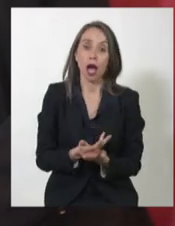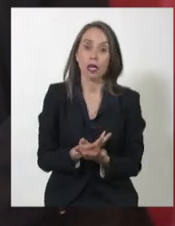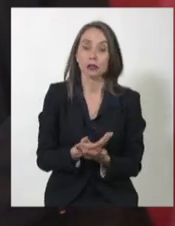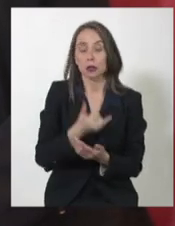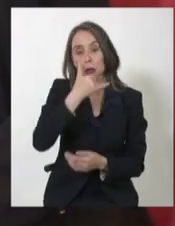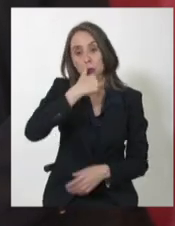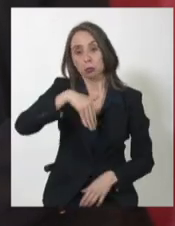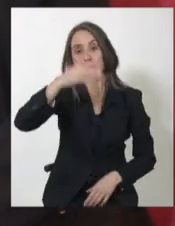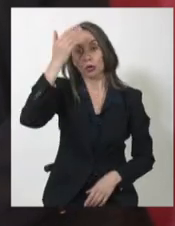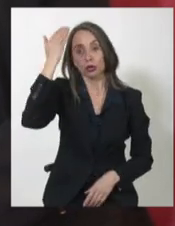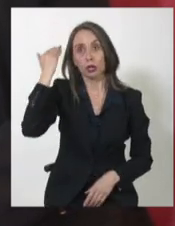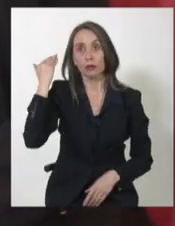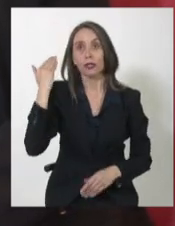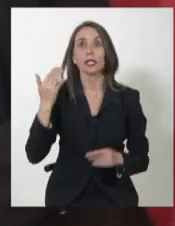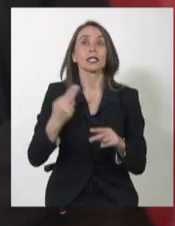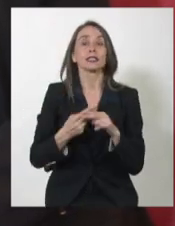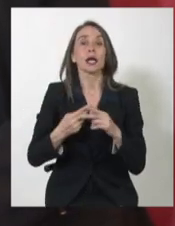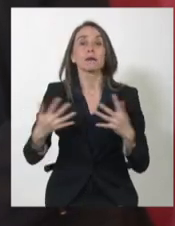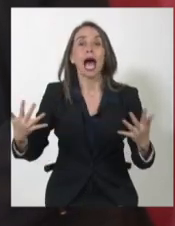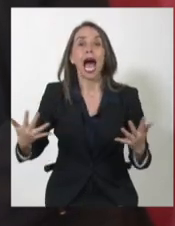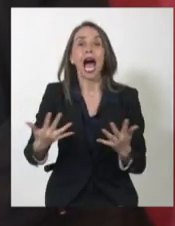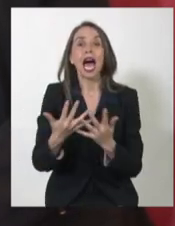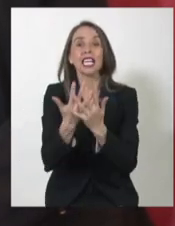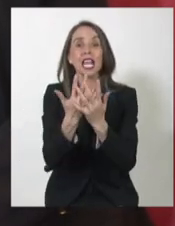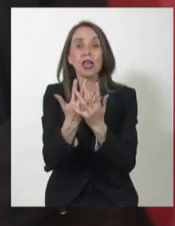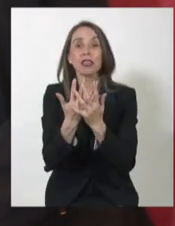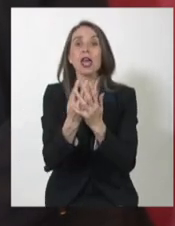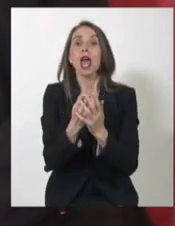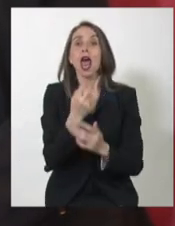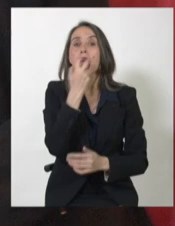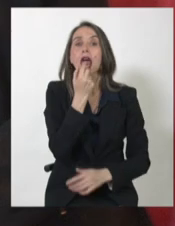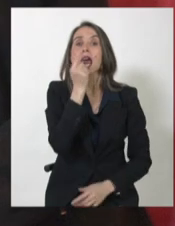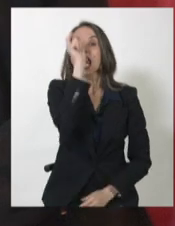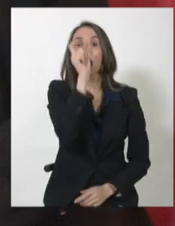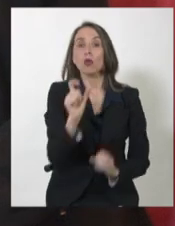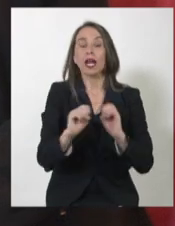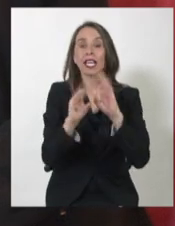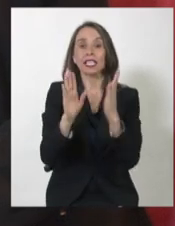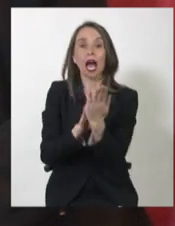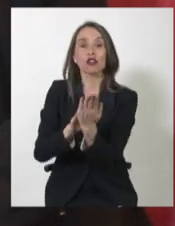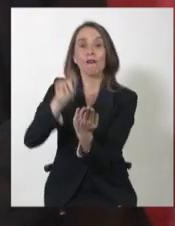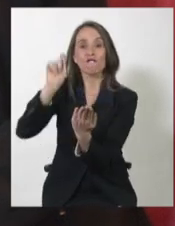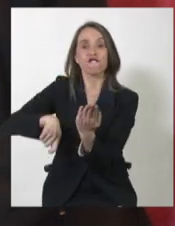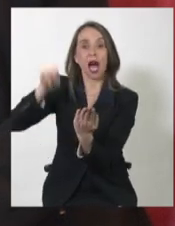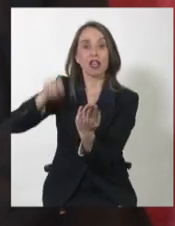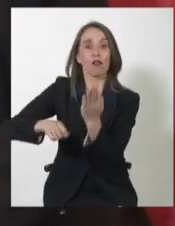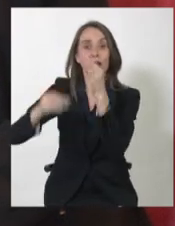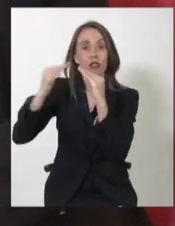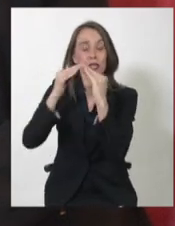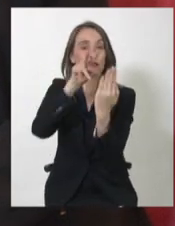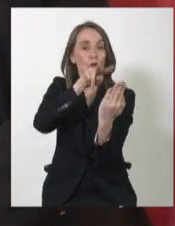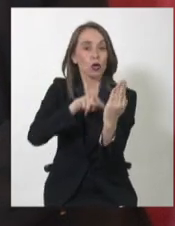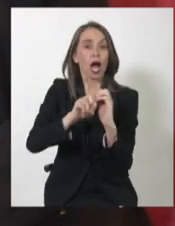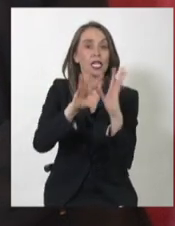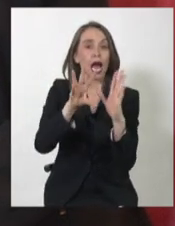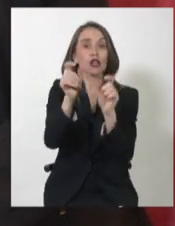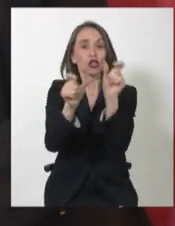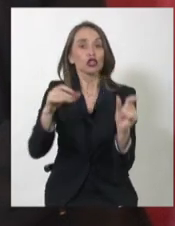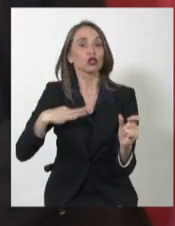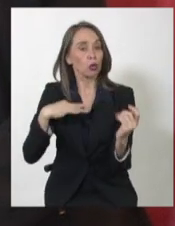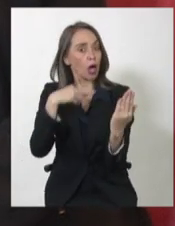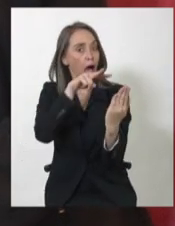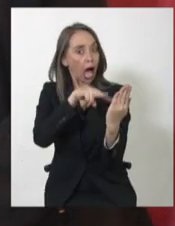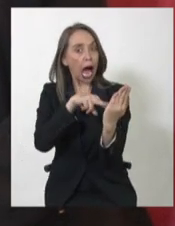hace muchísimo tiempo una red de lenguaje claro que viene operando para que las sentencias sean claras y sean entendibles por la